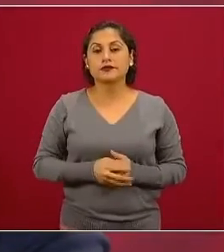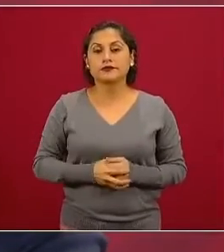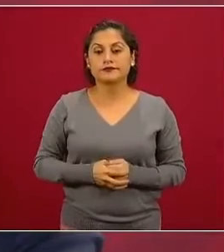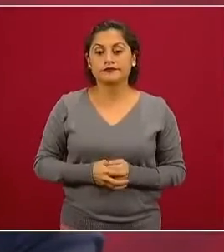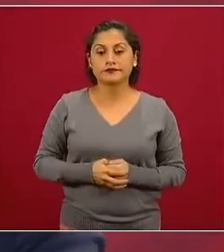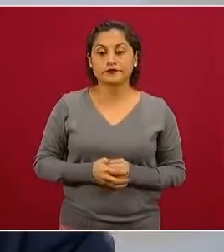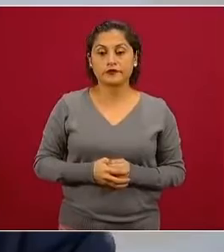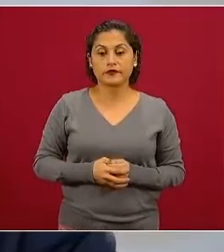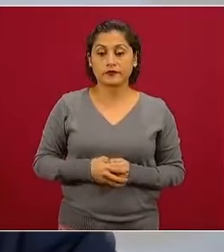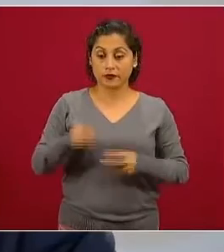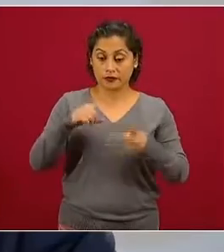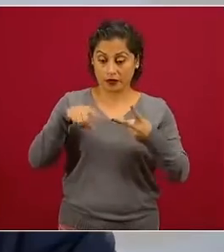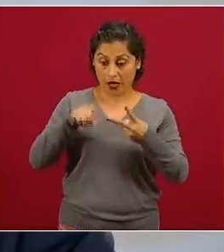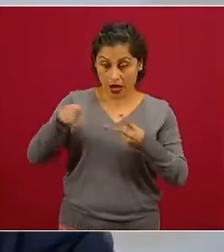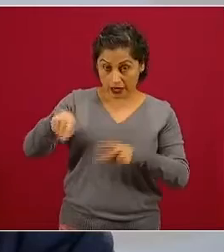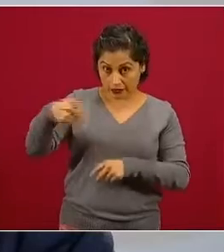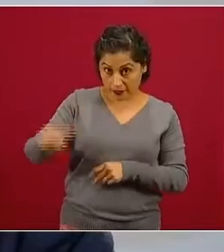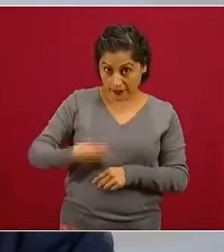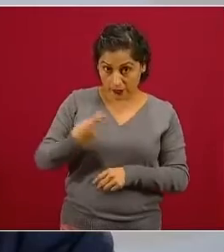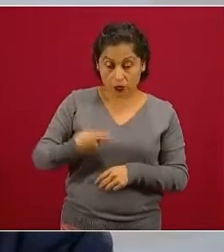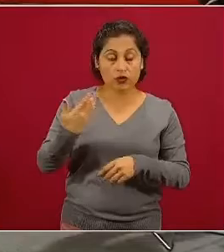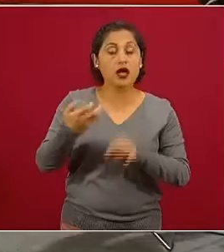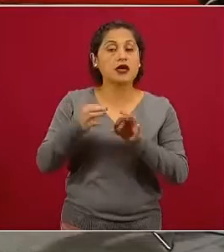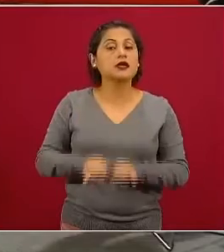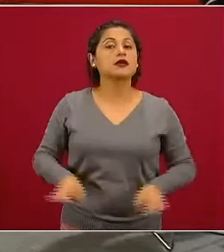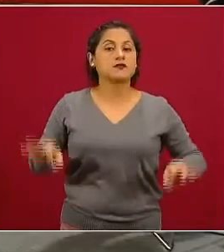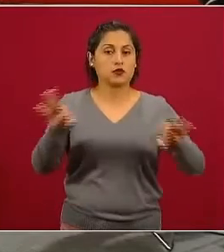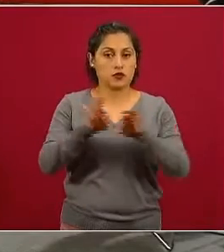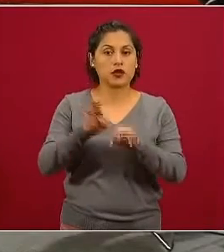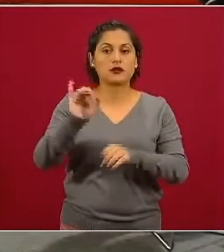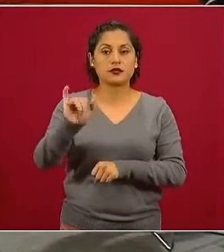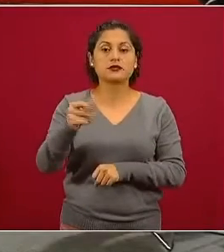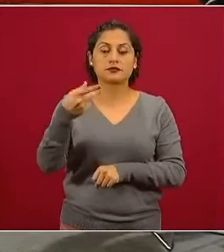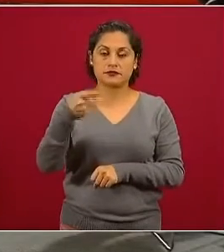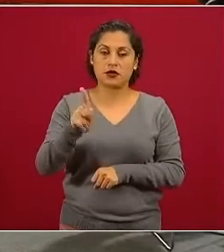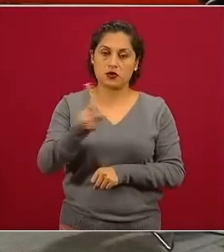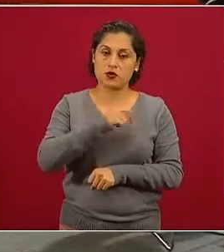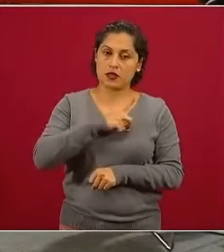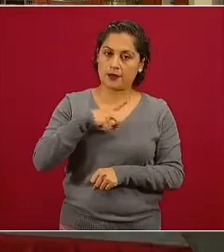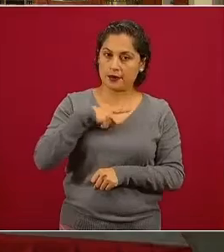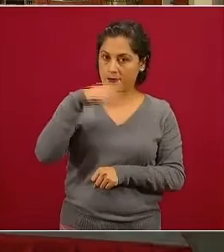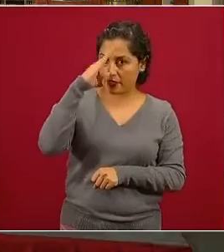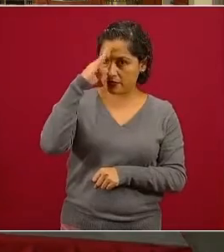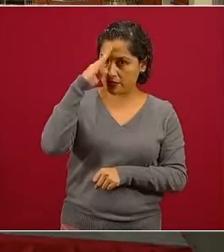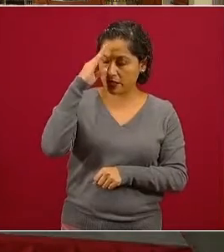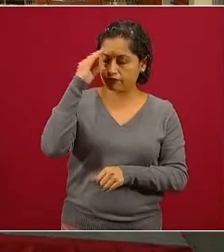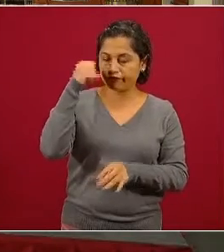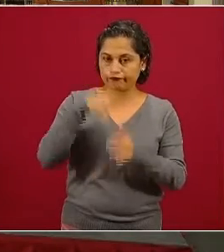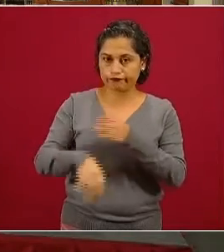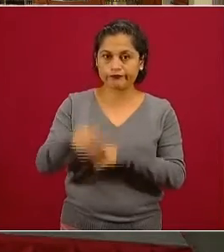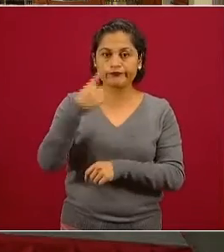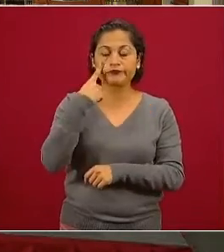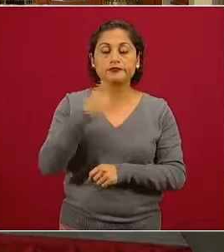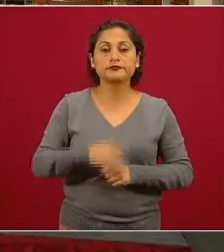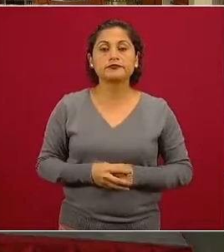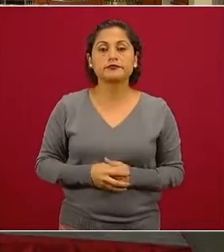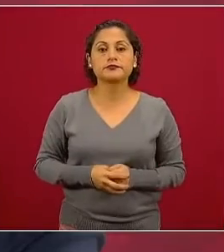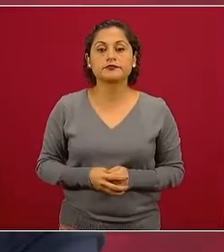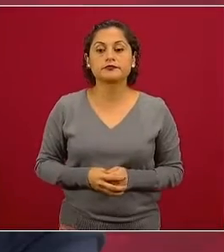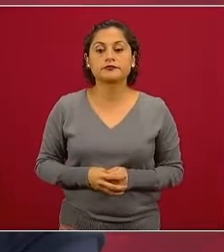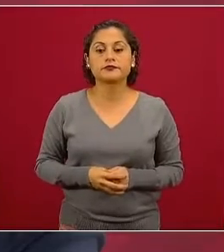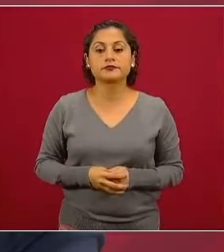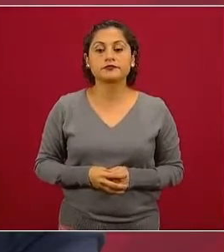verificar. Con nosotros, con los colegas aquí de infodemia.mx, digamos, estamos a